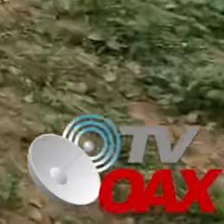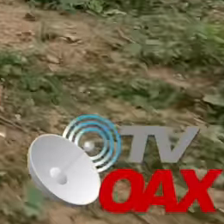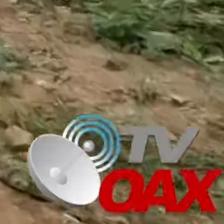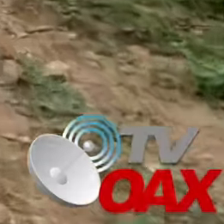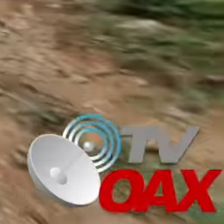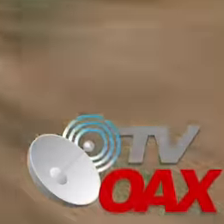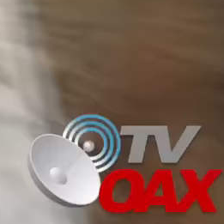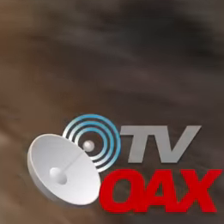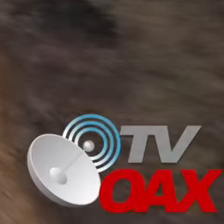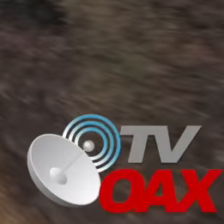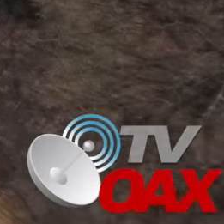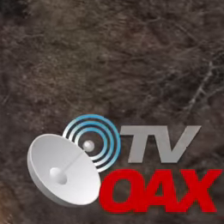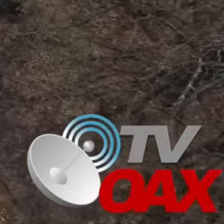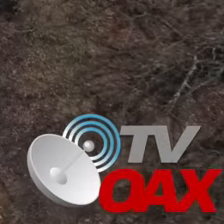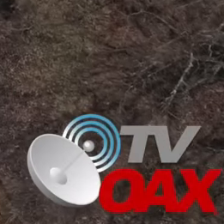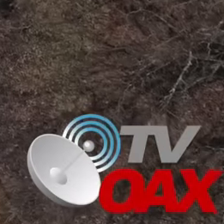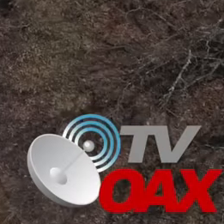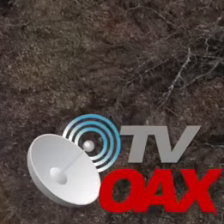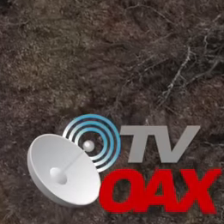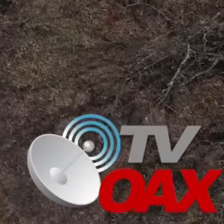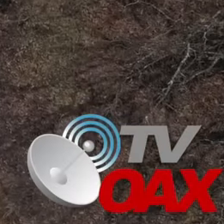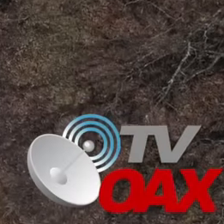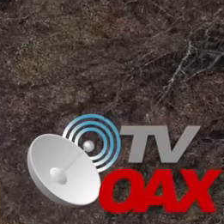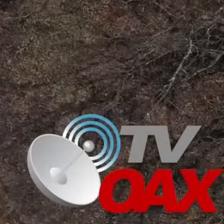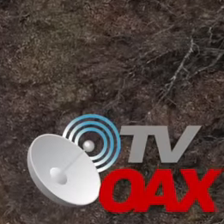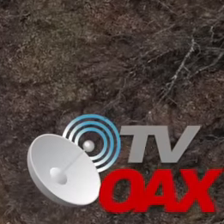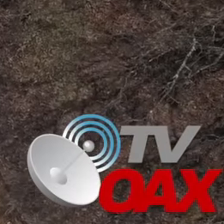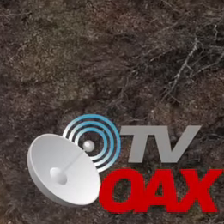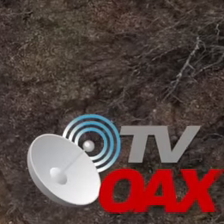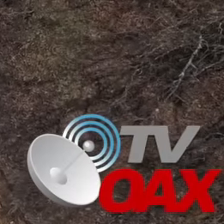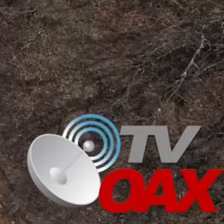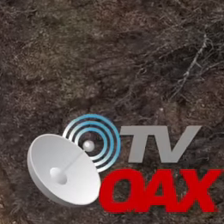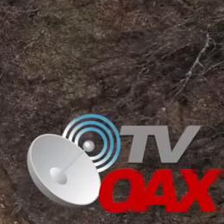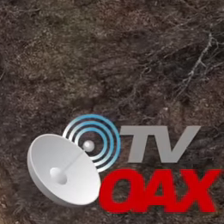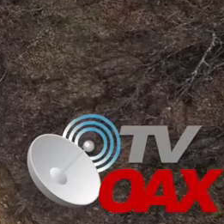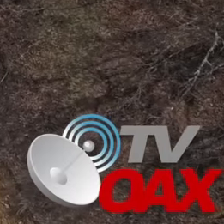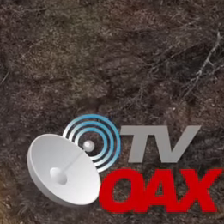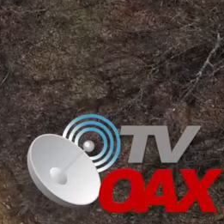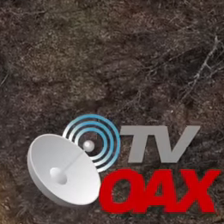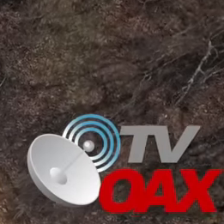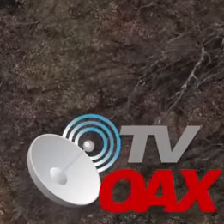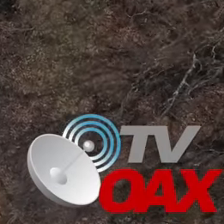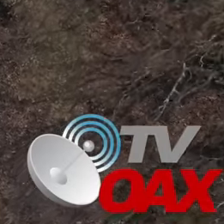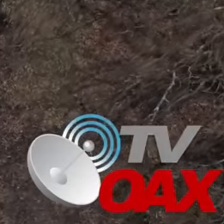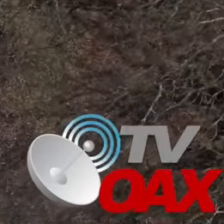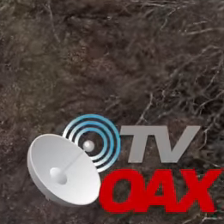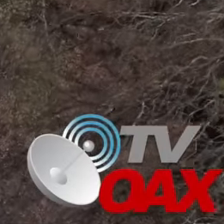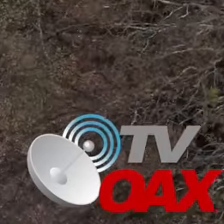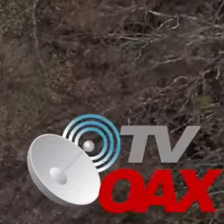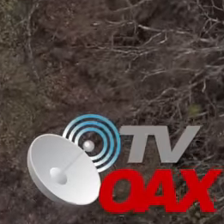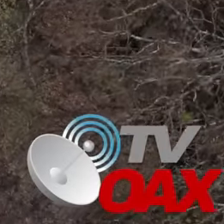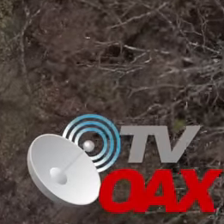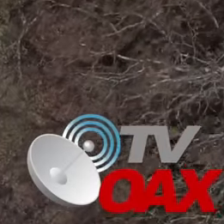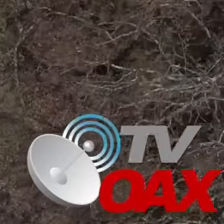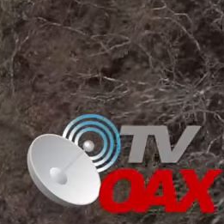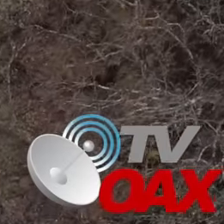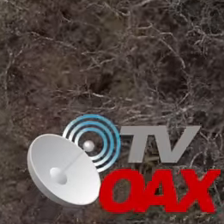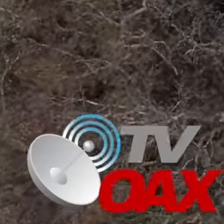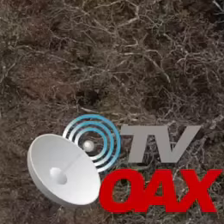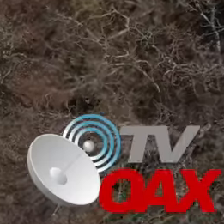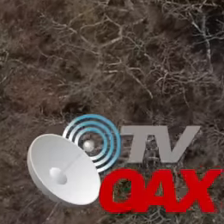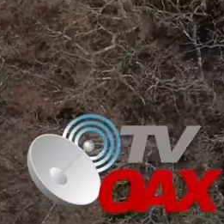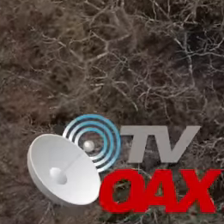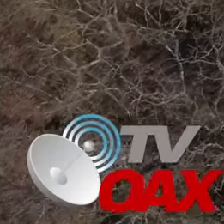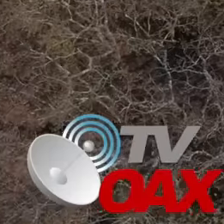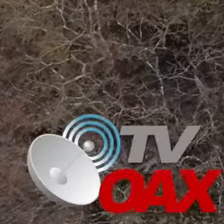En este sexenio las cosas cambiaron y en el próximo los cambios seguirán dándose. No cabe duda, estamos viviendo